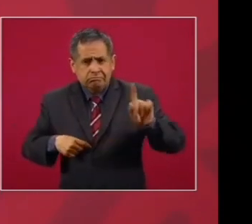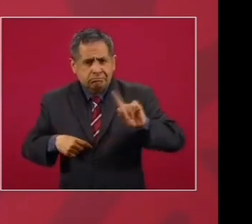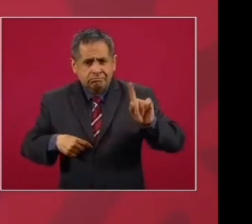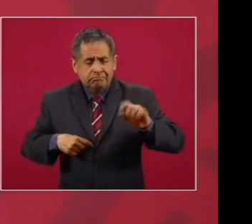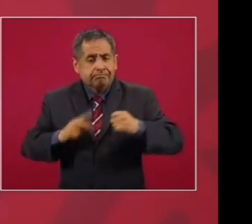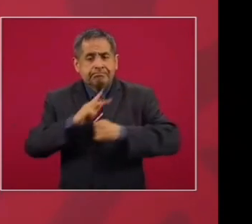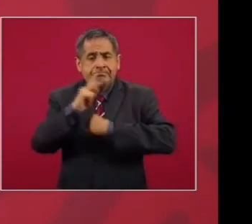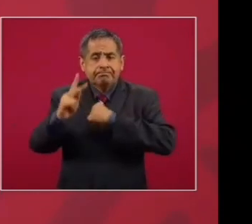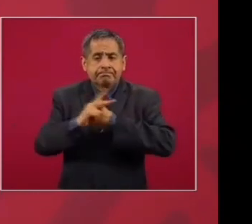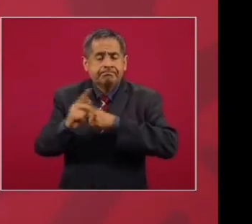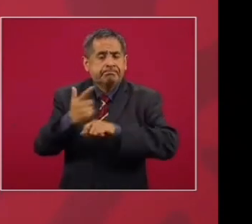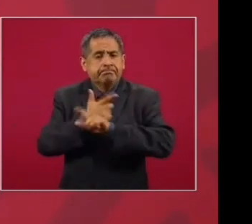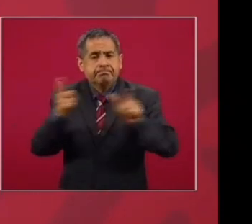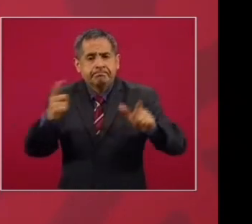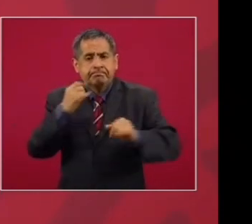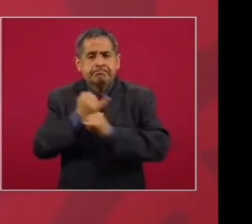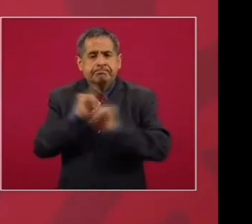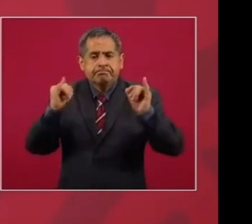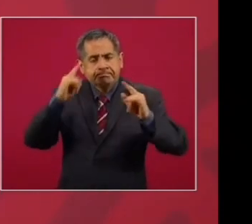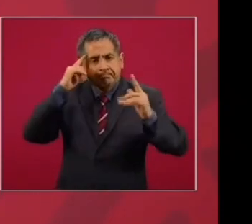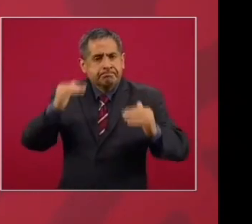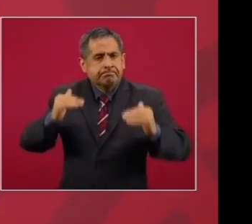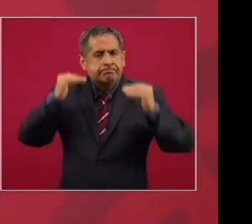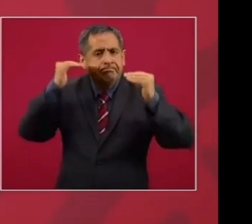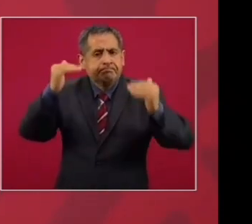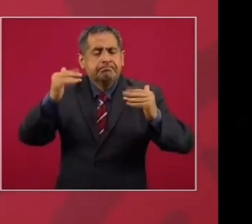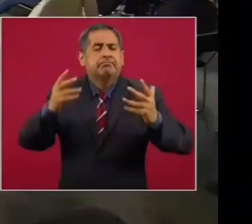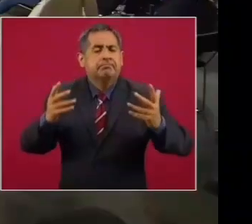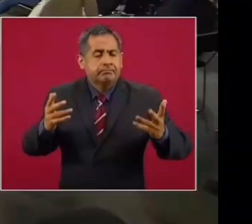somos un país libre, independiente, soberano.